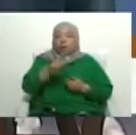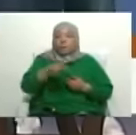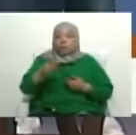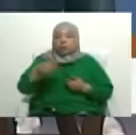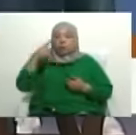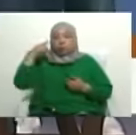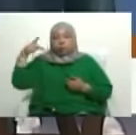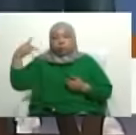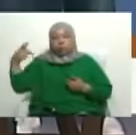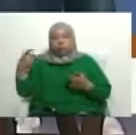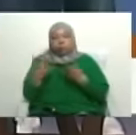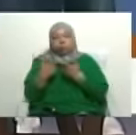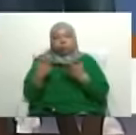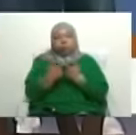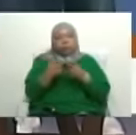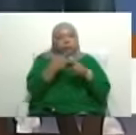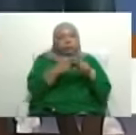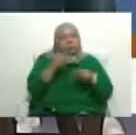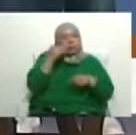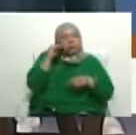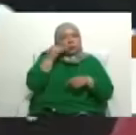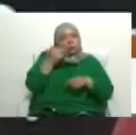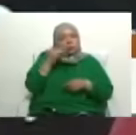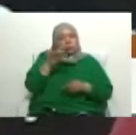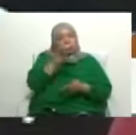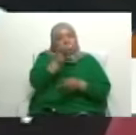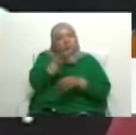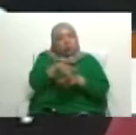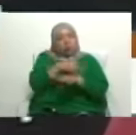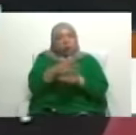de guerra multidimensional, donde